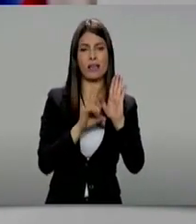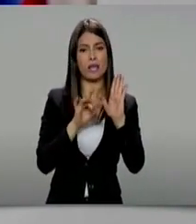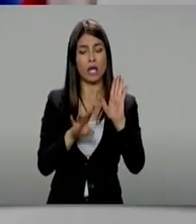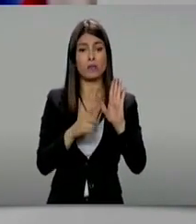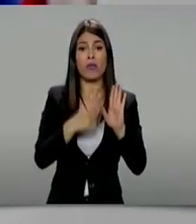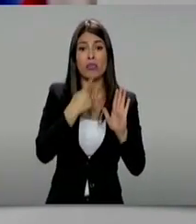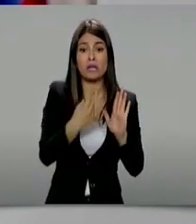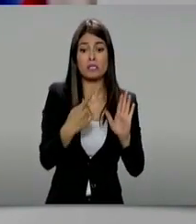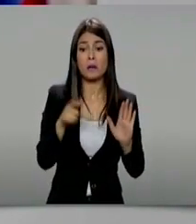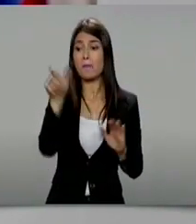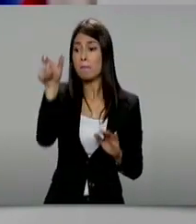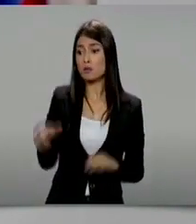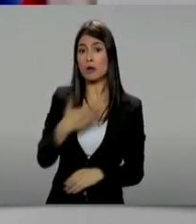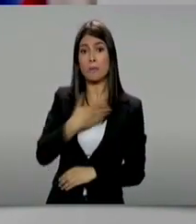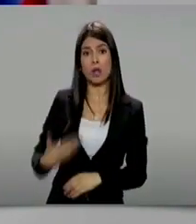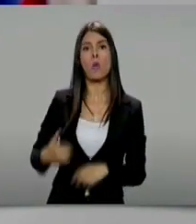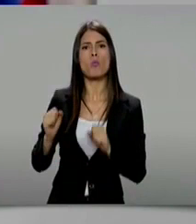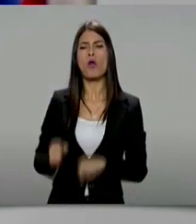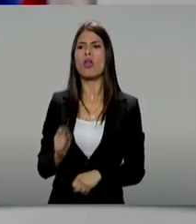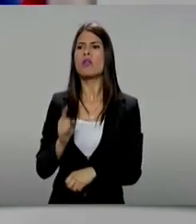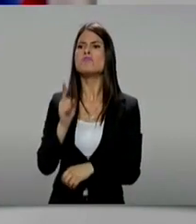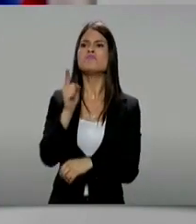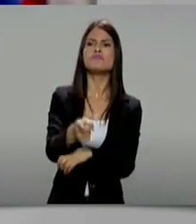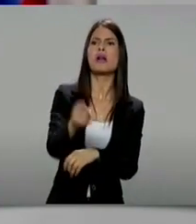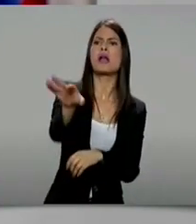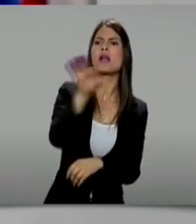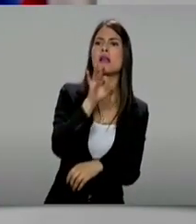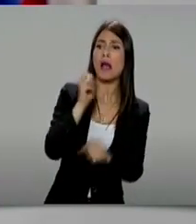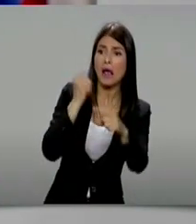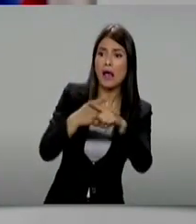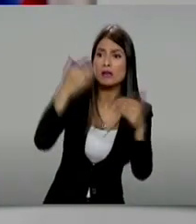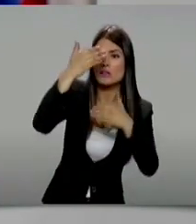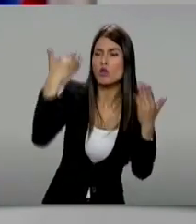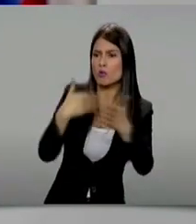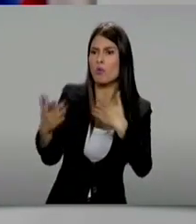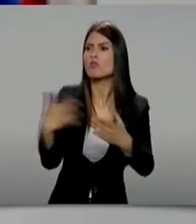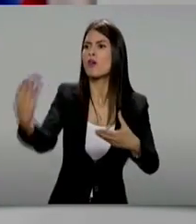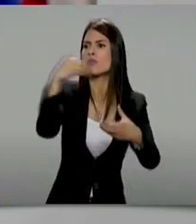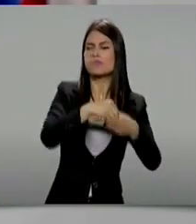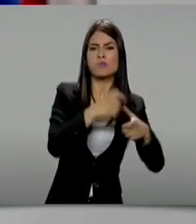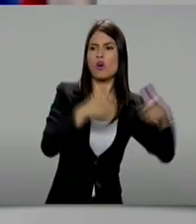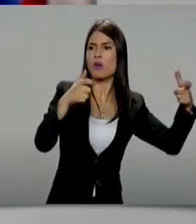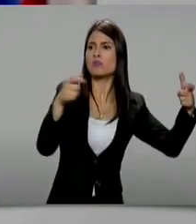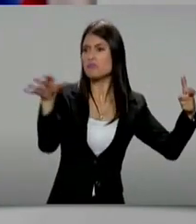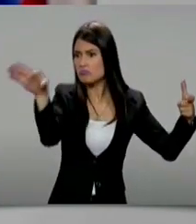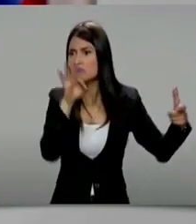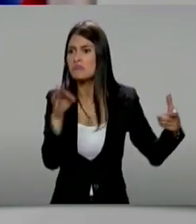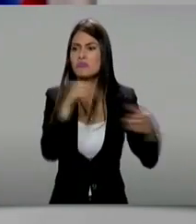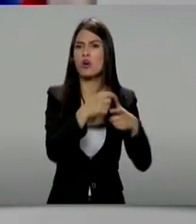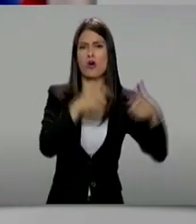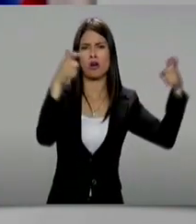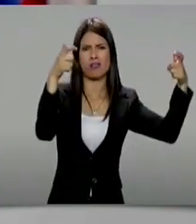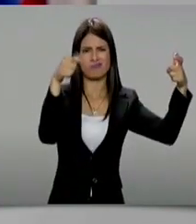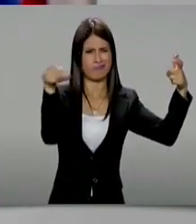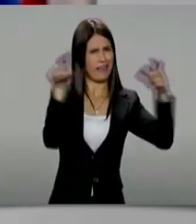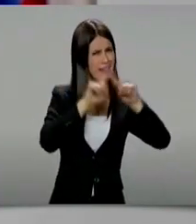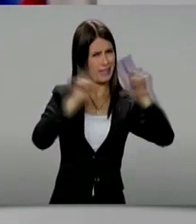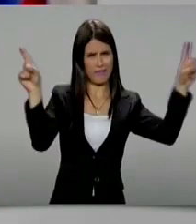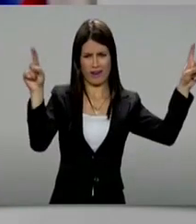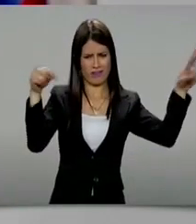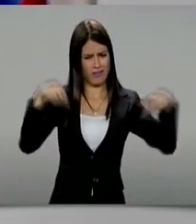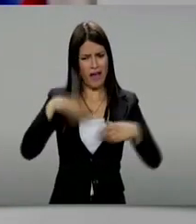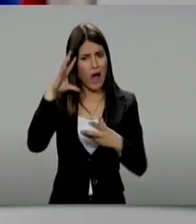dedo a exguerrilleros en el congreso eso no ocurre en este acuerdo en otros